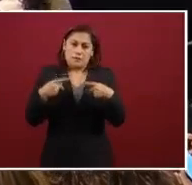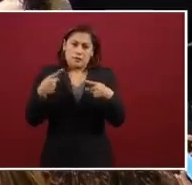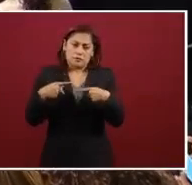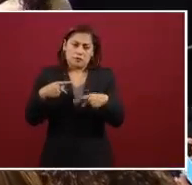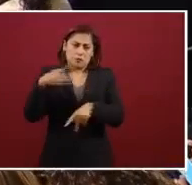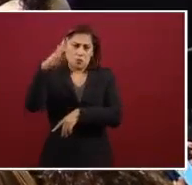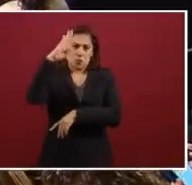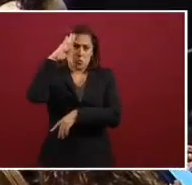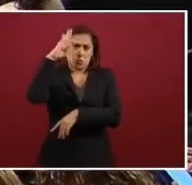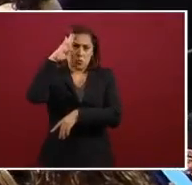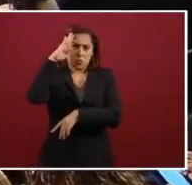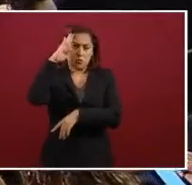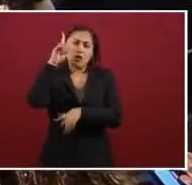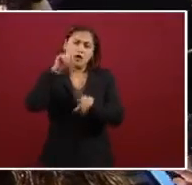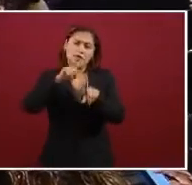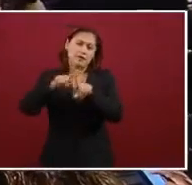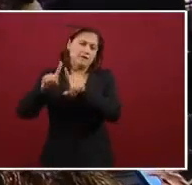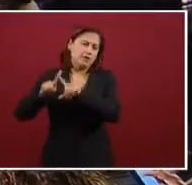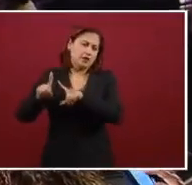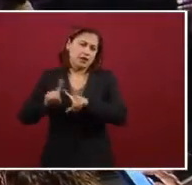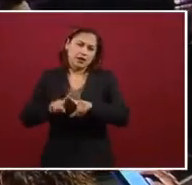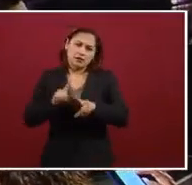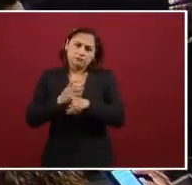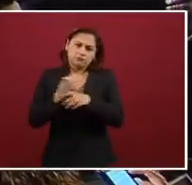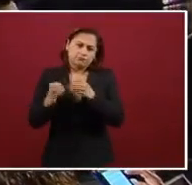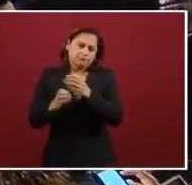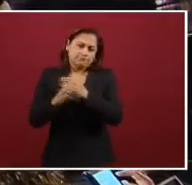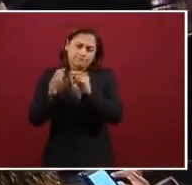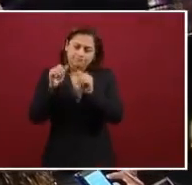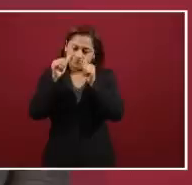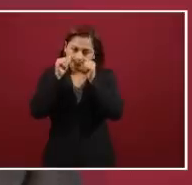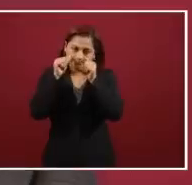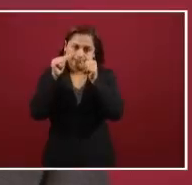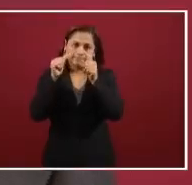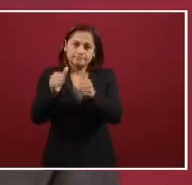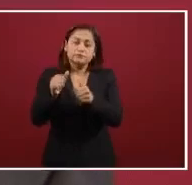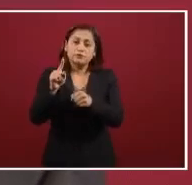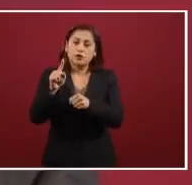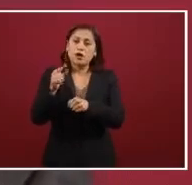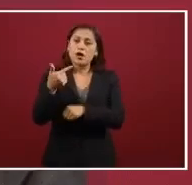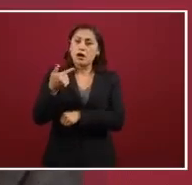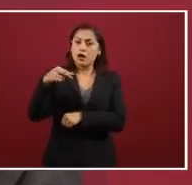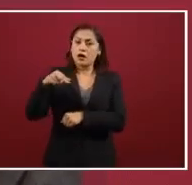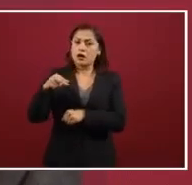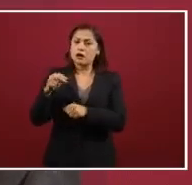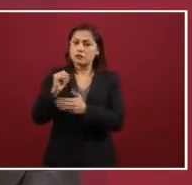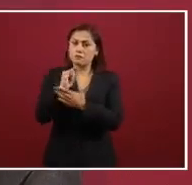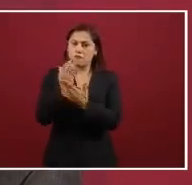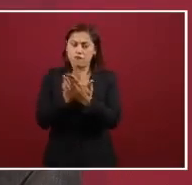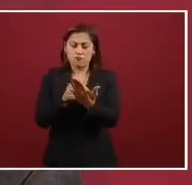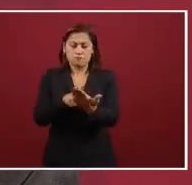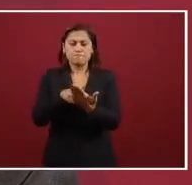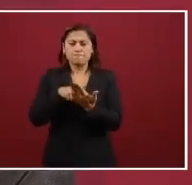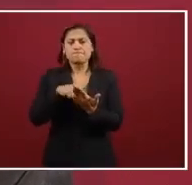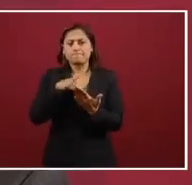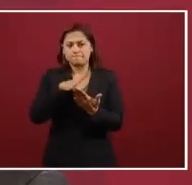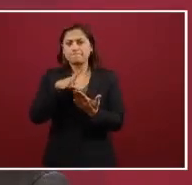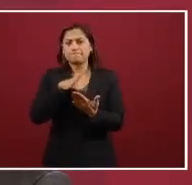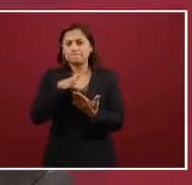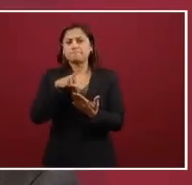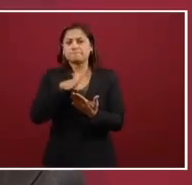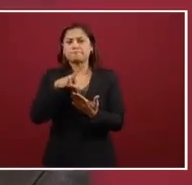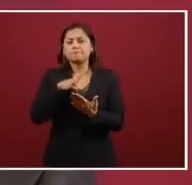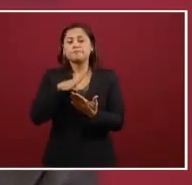medio muchos actores. Entonces, la Guardia Nacional sí presentó su reporte y el Instituto Nacional de Migración también.